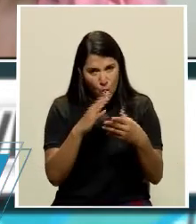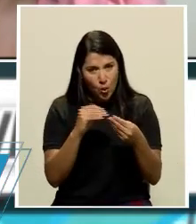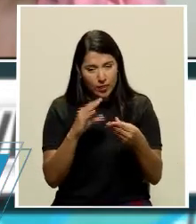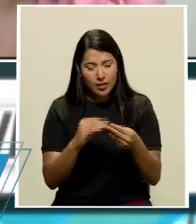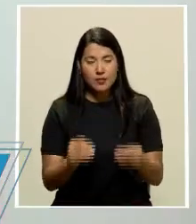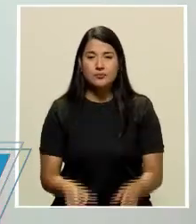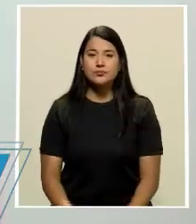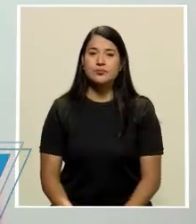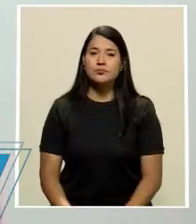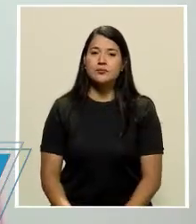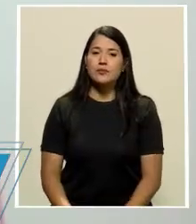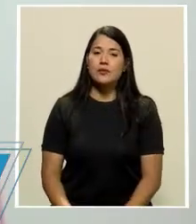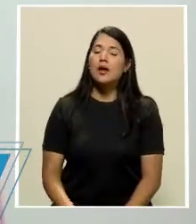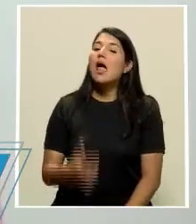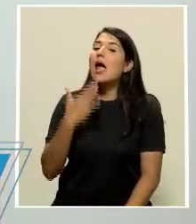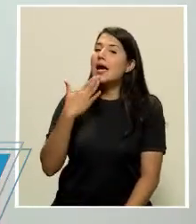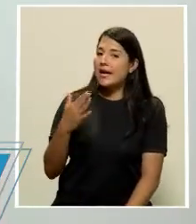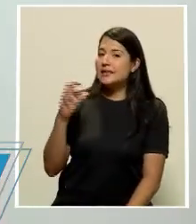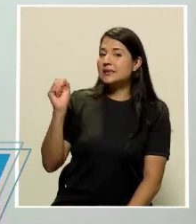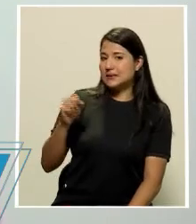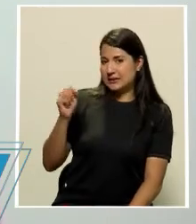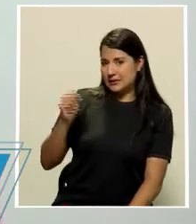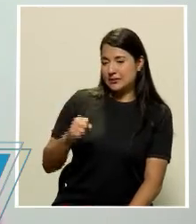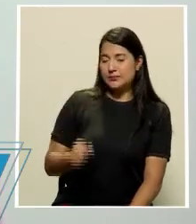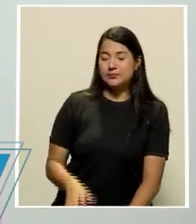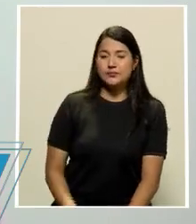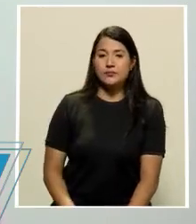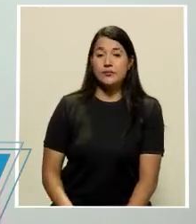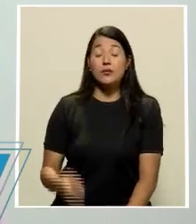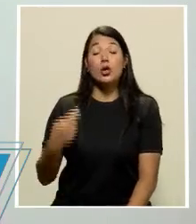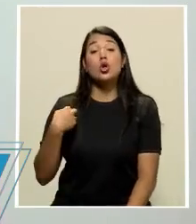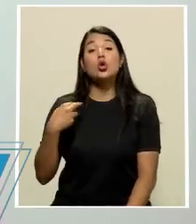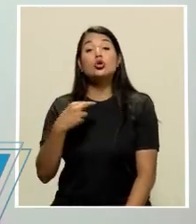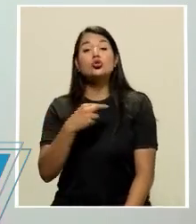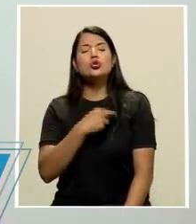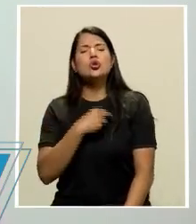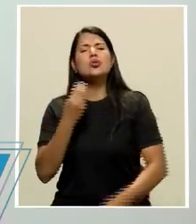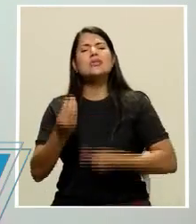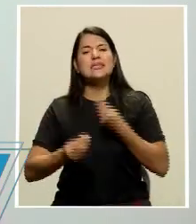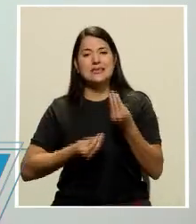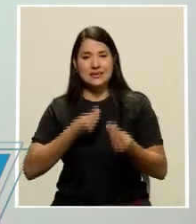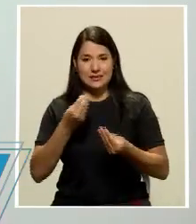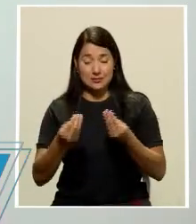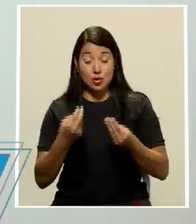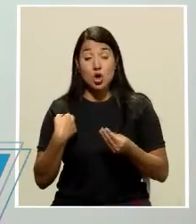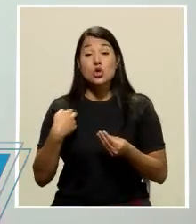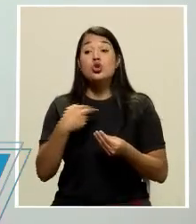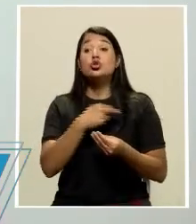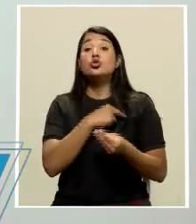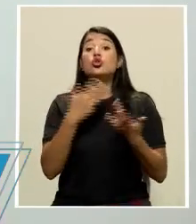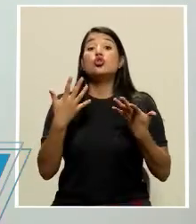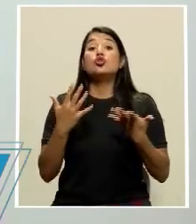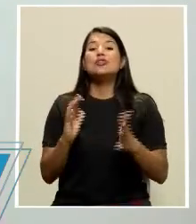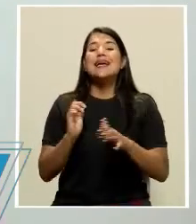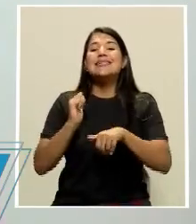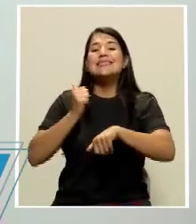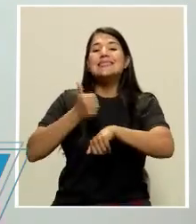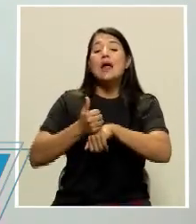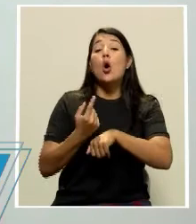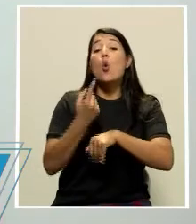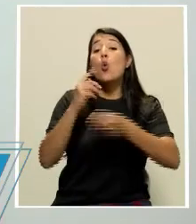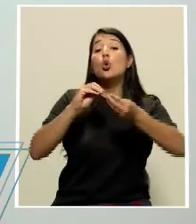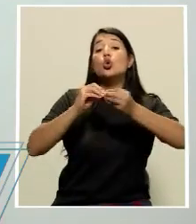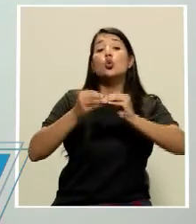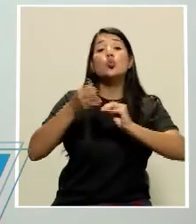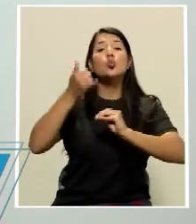eso. Gracias, sí. Nosotros lo que hemos hecho es que hemos habilitado un teléfono para